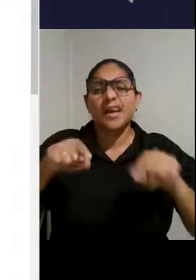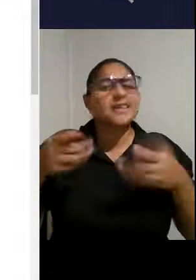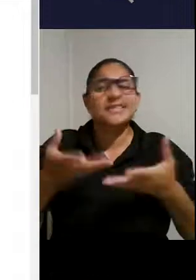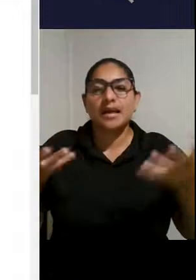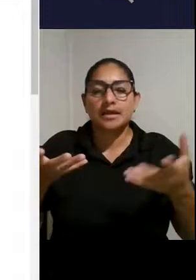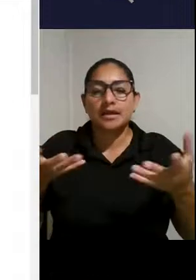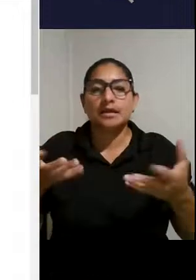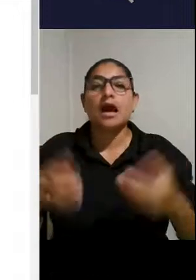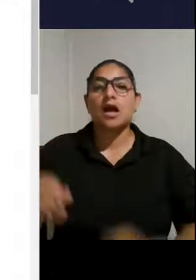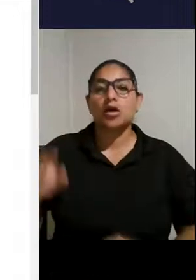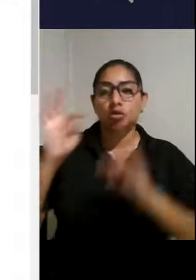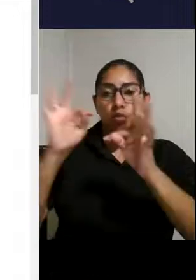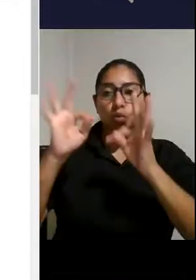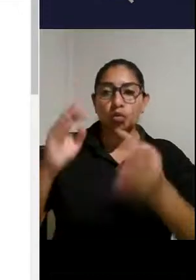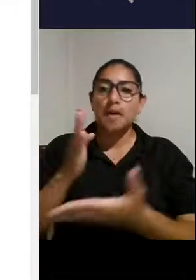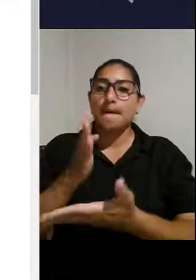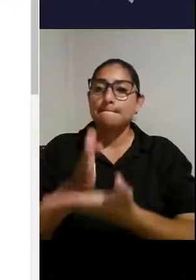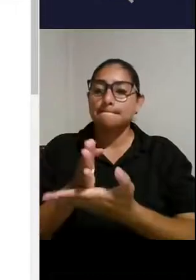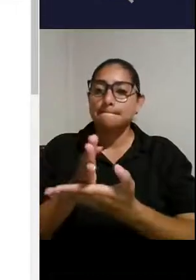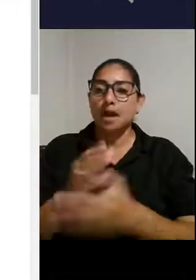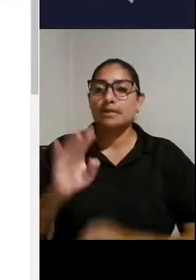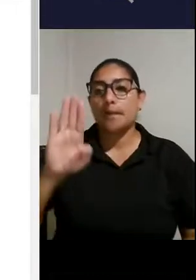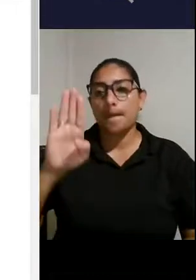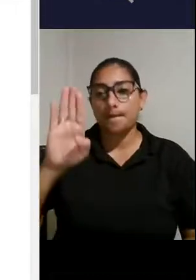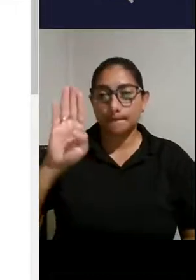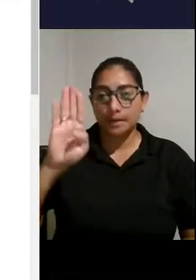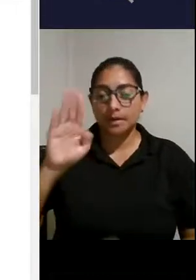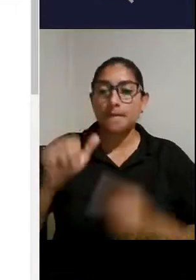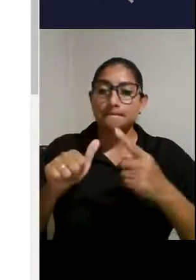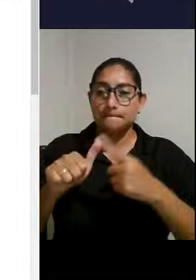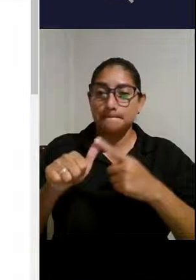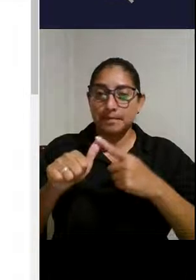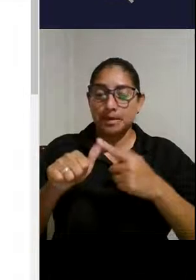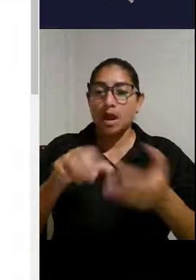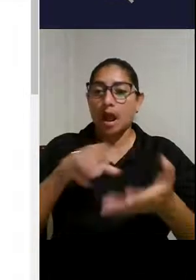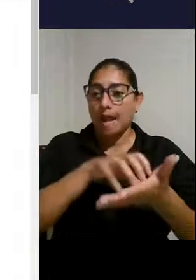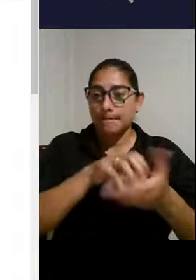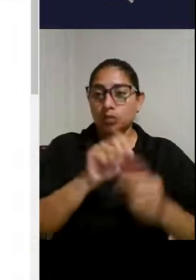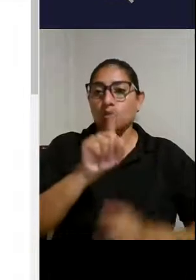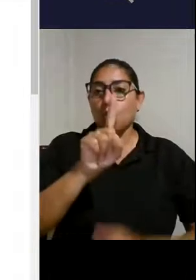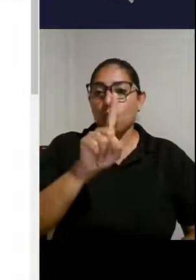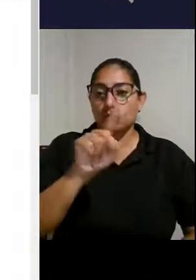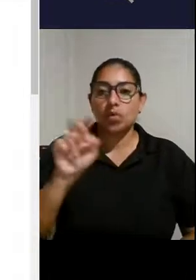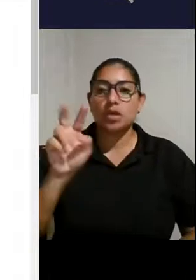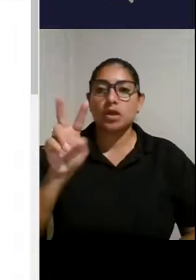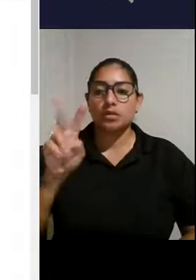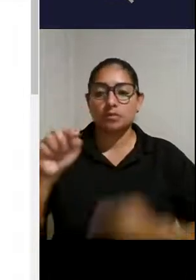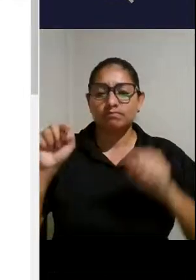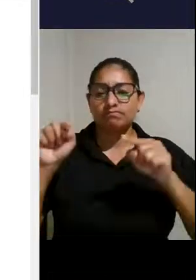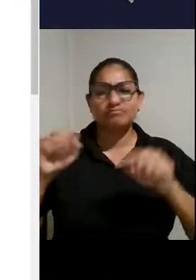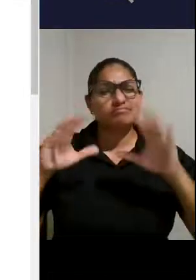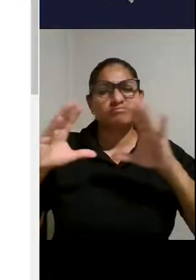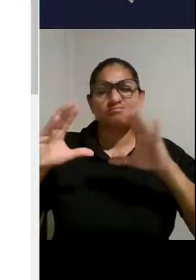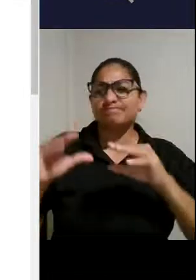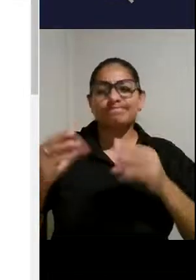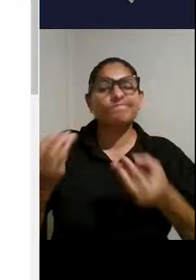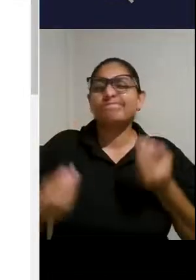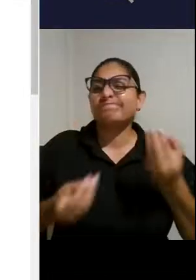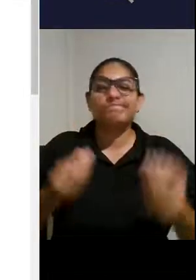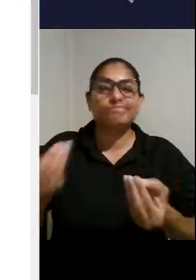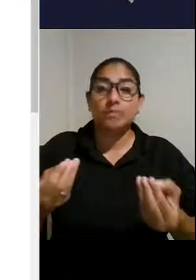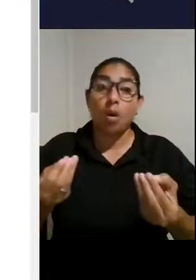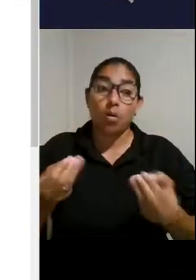B de la primera tutoría correspondiente a los capítulos 1 y 2. Para esta noche vamos a